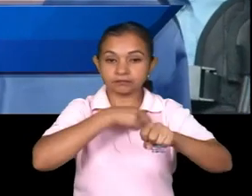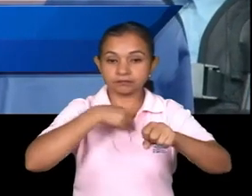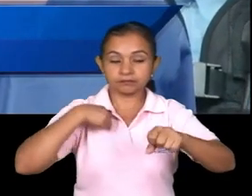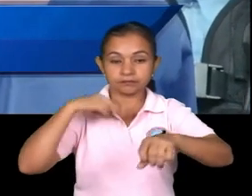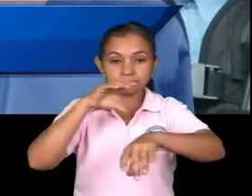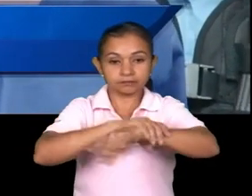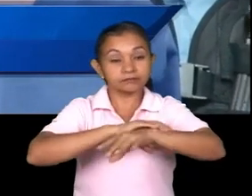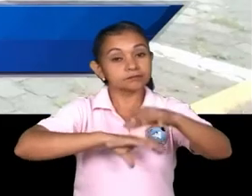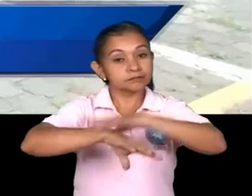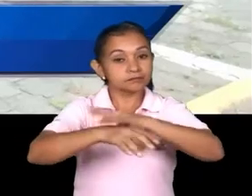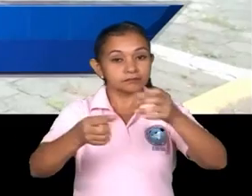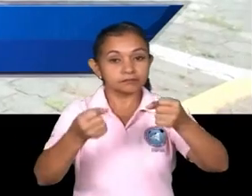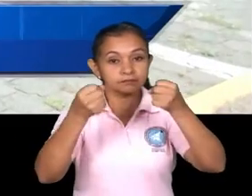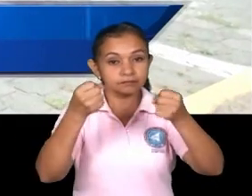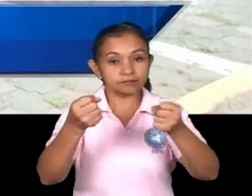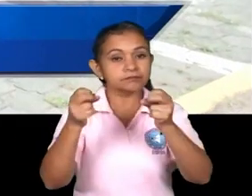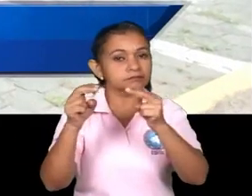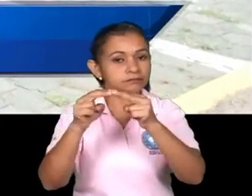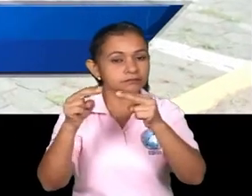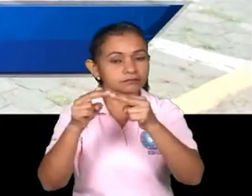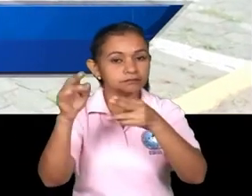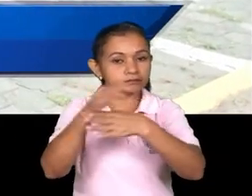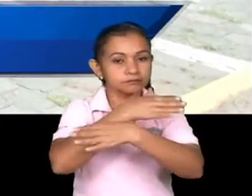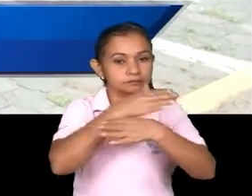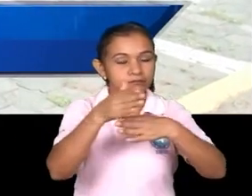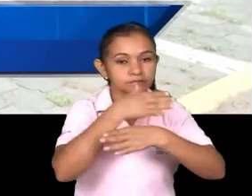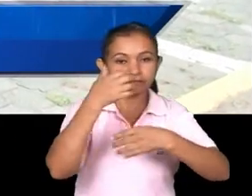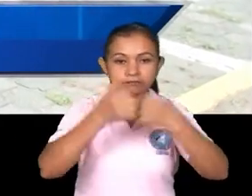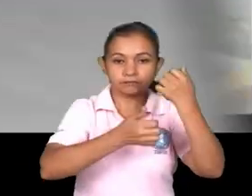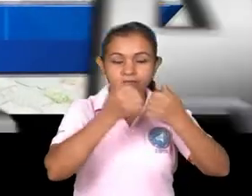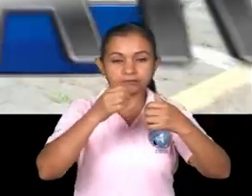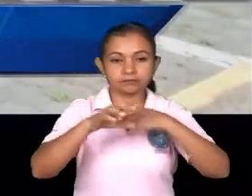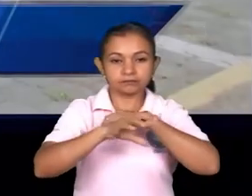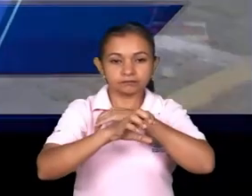a delincuentes vinculados a diferentes delitos.